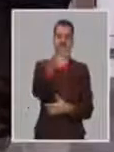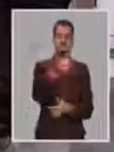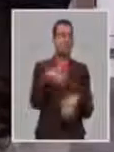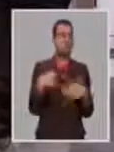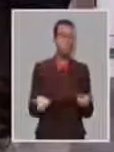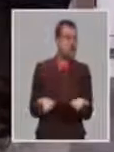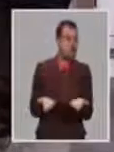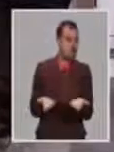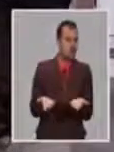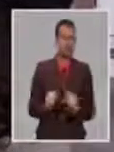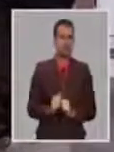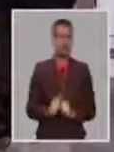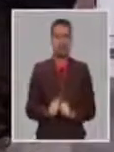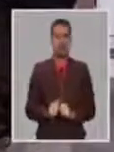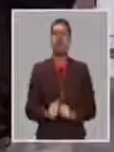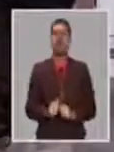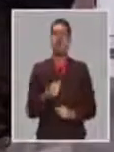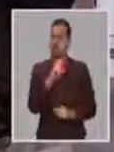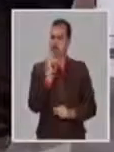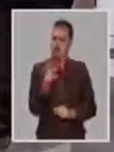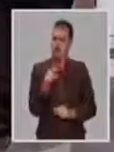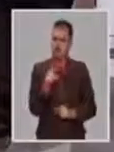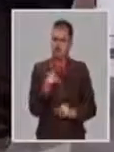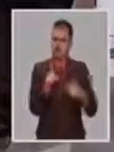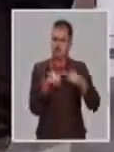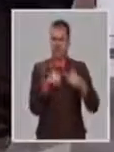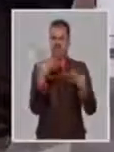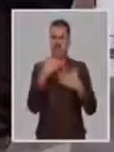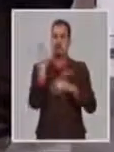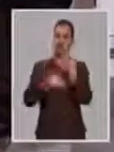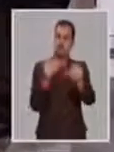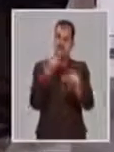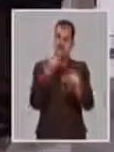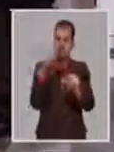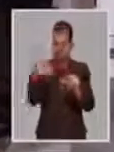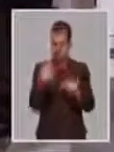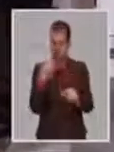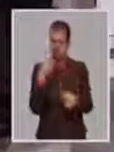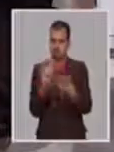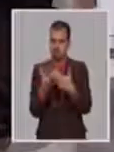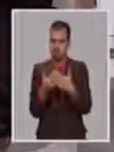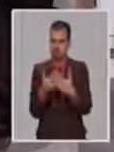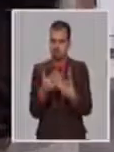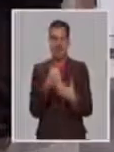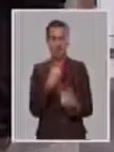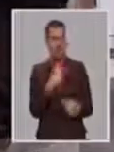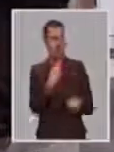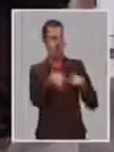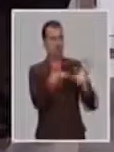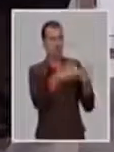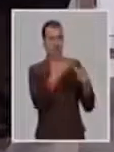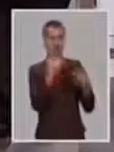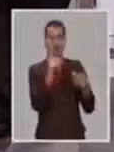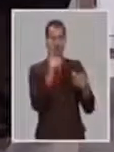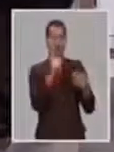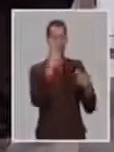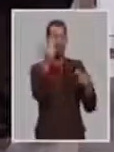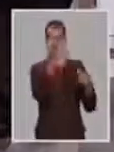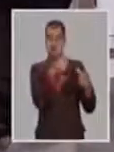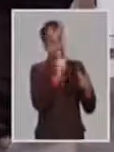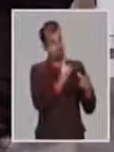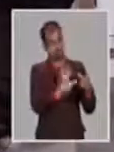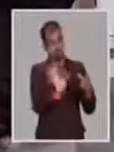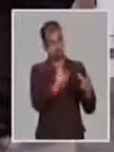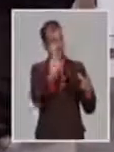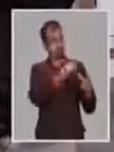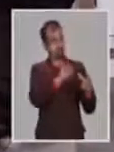la capital? ¿Quiénes son las personas que pueden participar, que están aptas para participar en este ensayo? ¿Cuáles no pueden participar en este